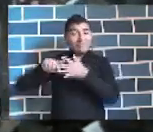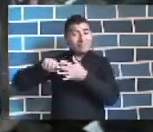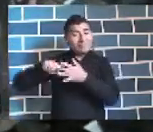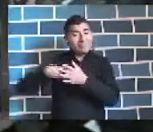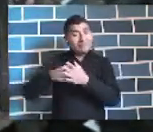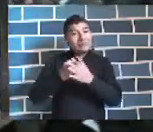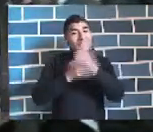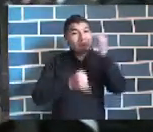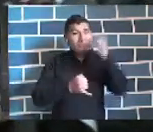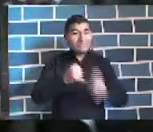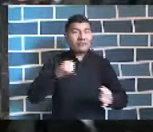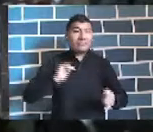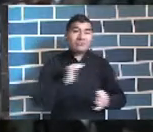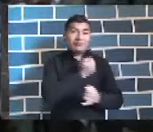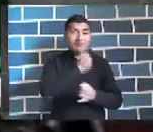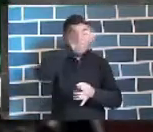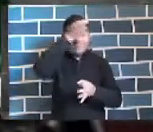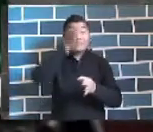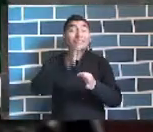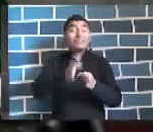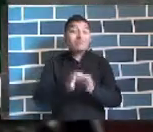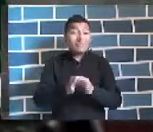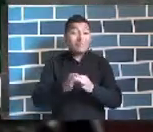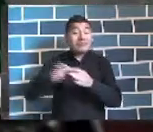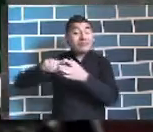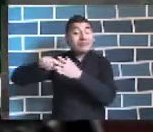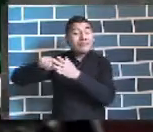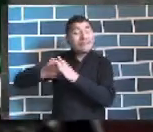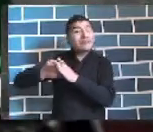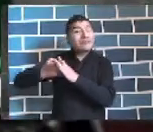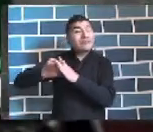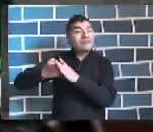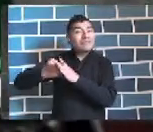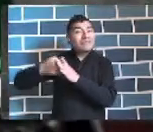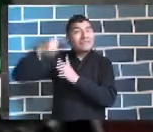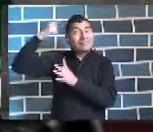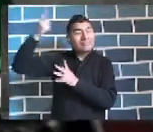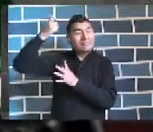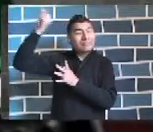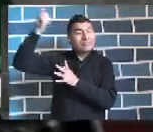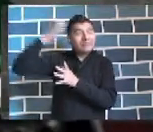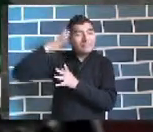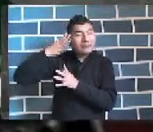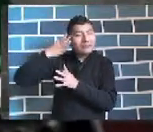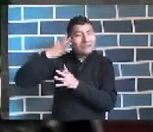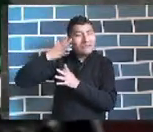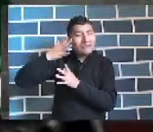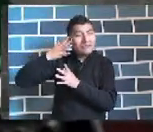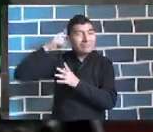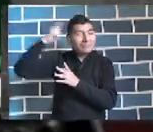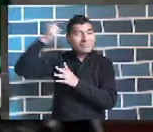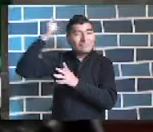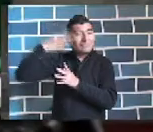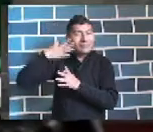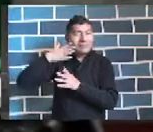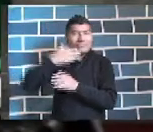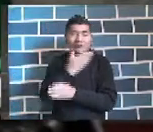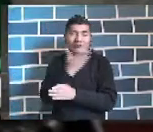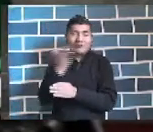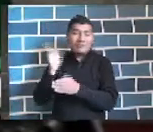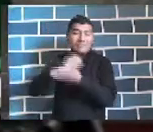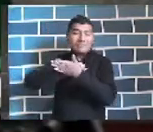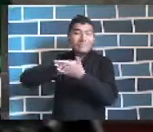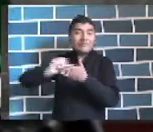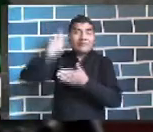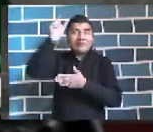y termina nuestra fe. La inicia iluminándonos, iluminando el misterio de la